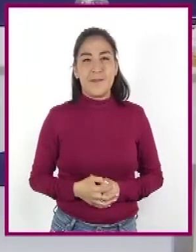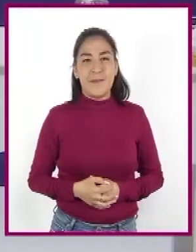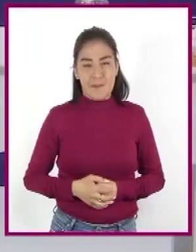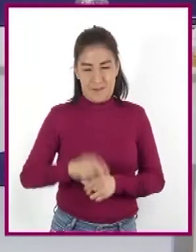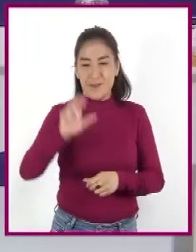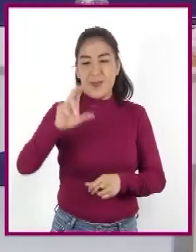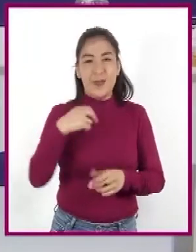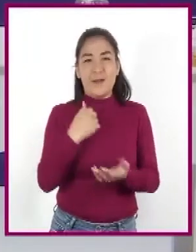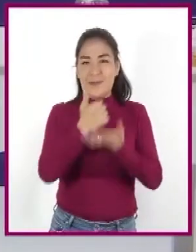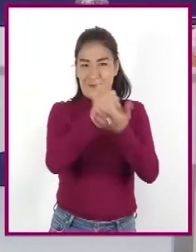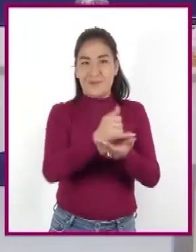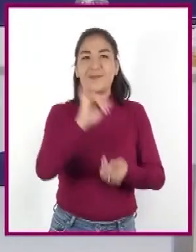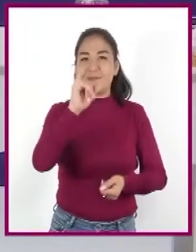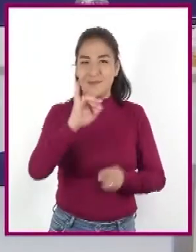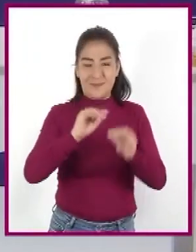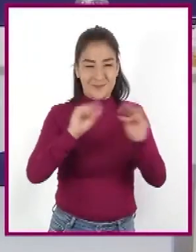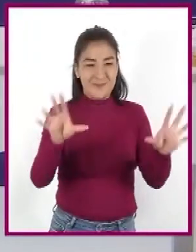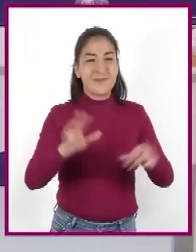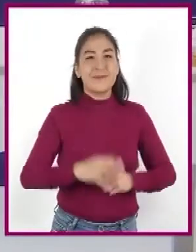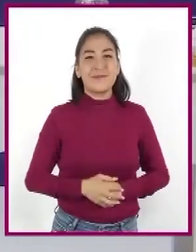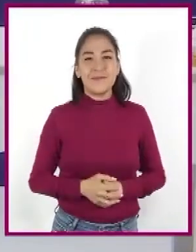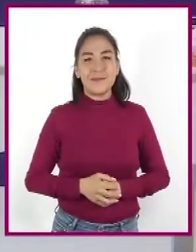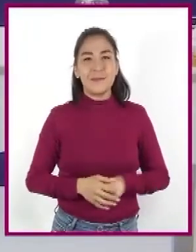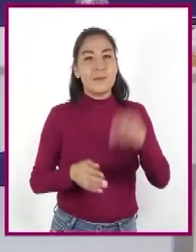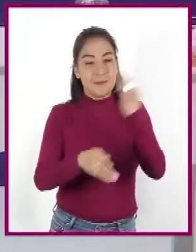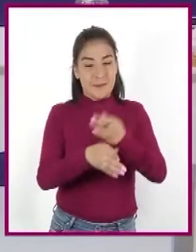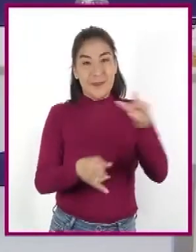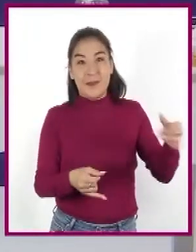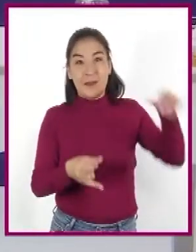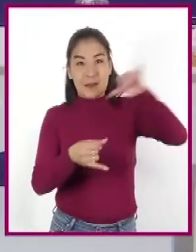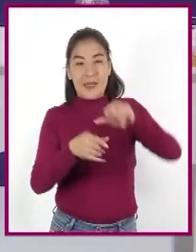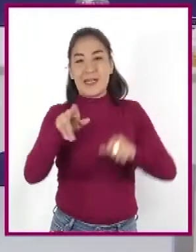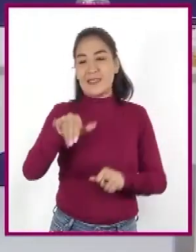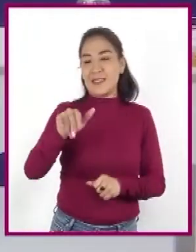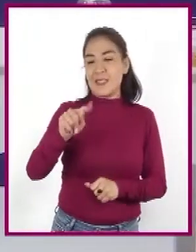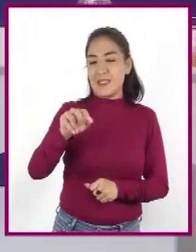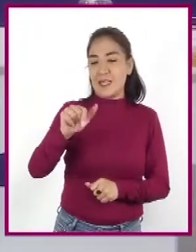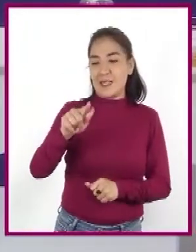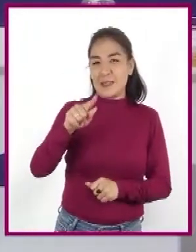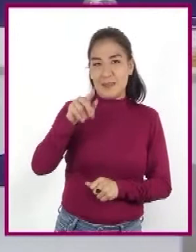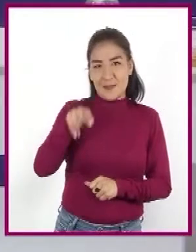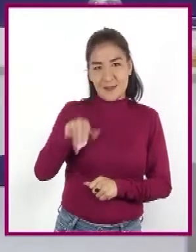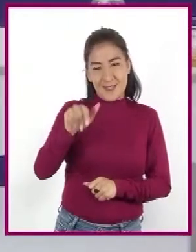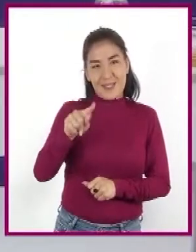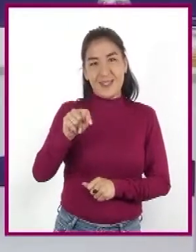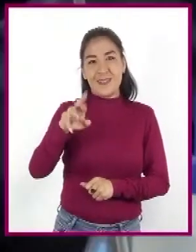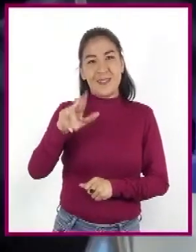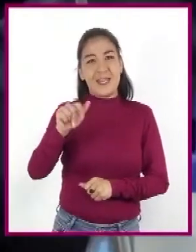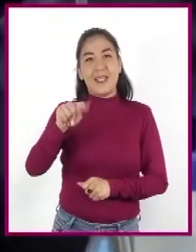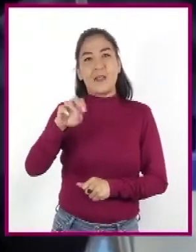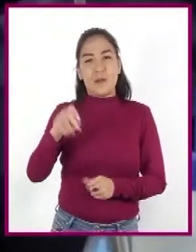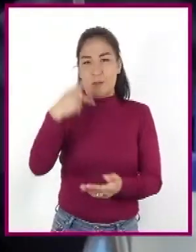ayudo. Vamos a agregar el nitrato de plata.